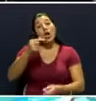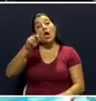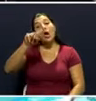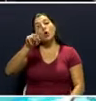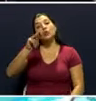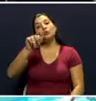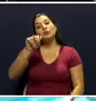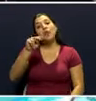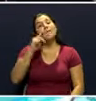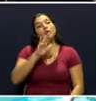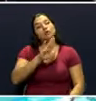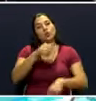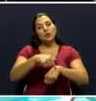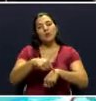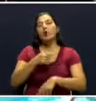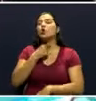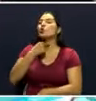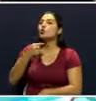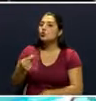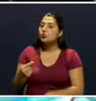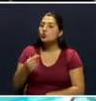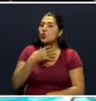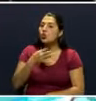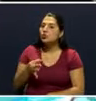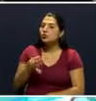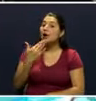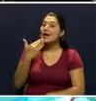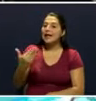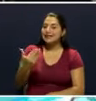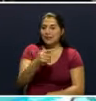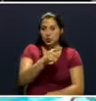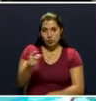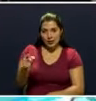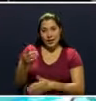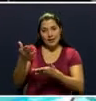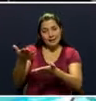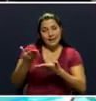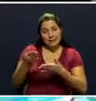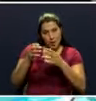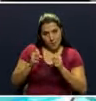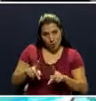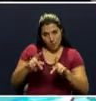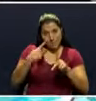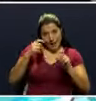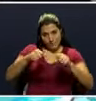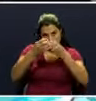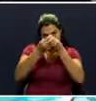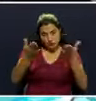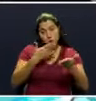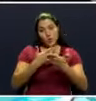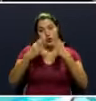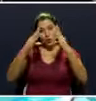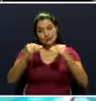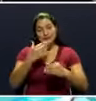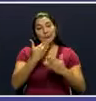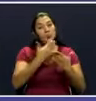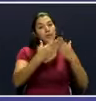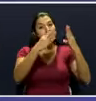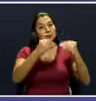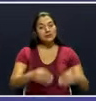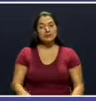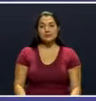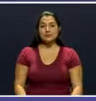este tiempo. Un placer, don Ernesto, y gracias a usted por darnos el espacio de informar a toda la población. Buenas noches. Buenas noches.